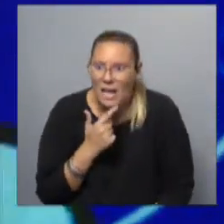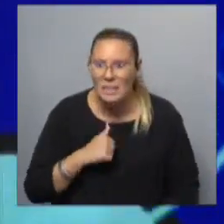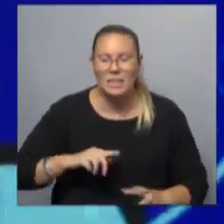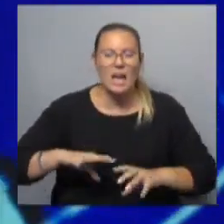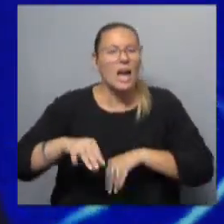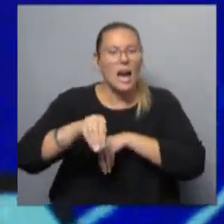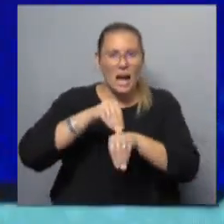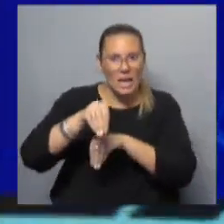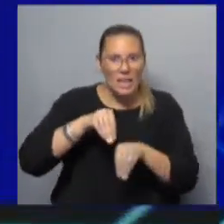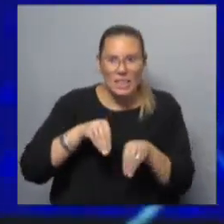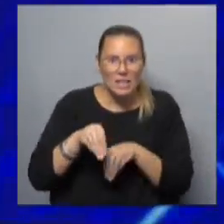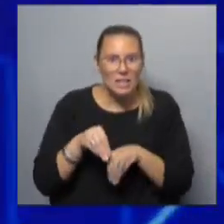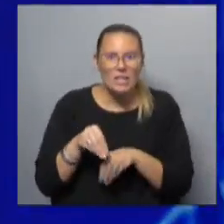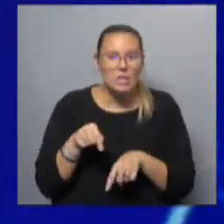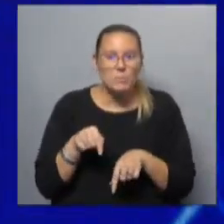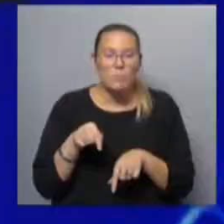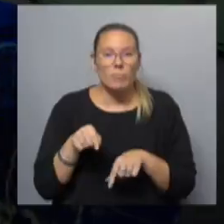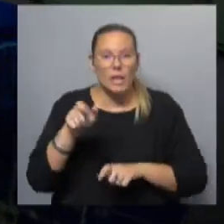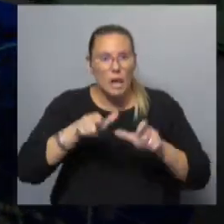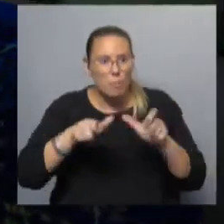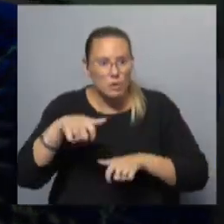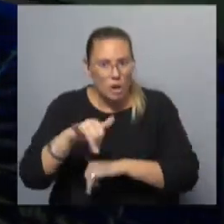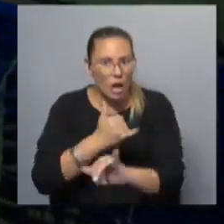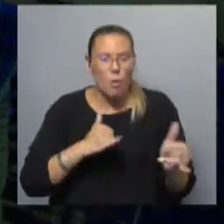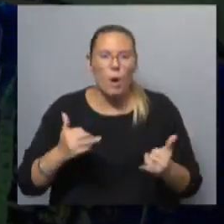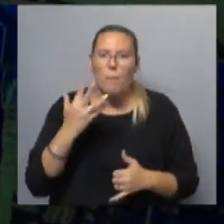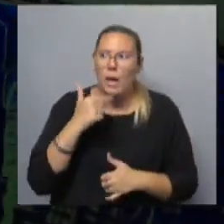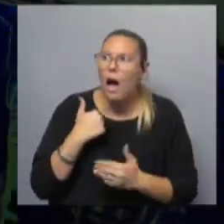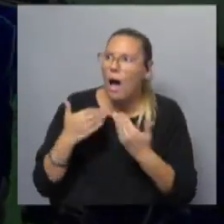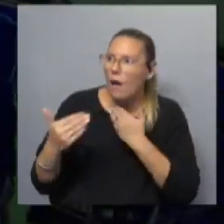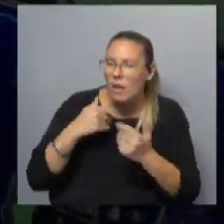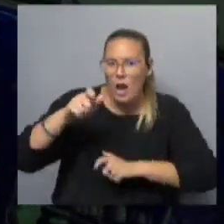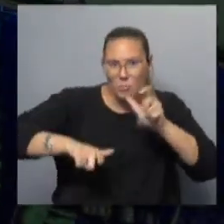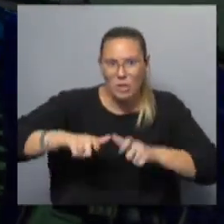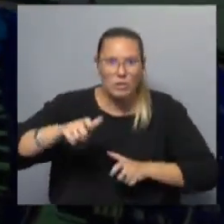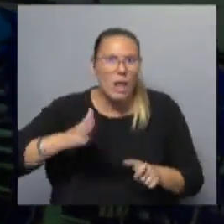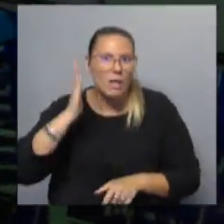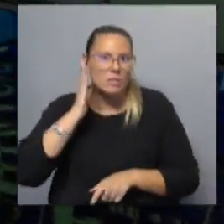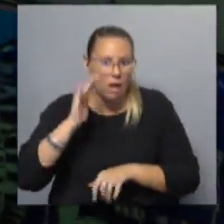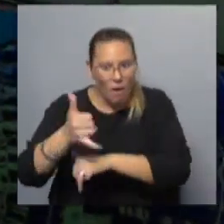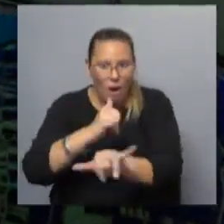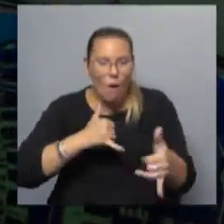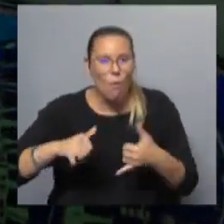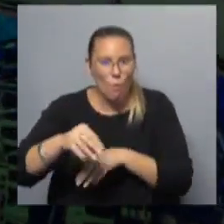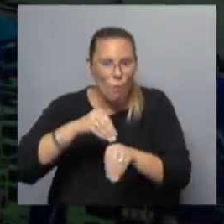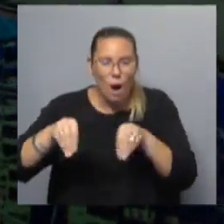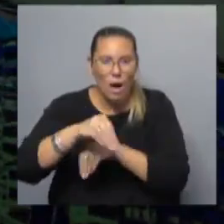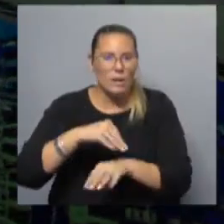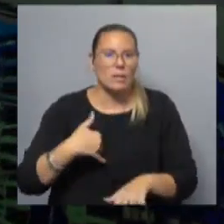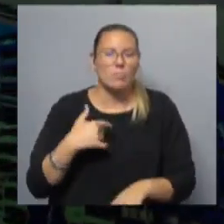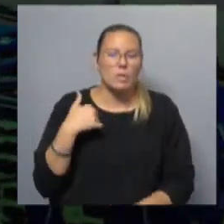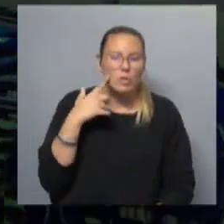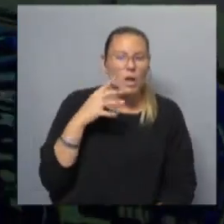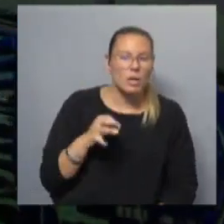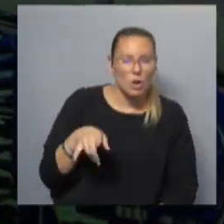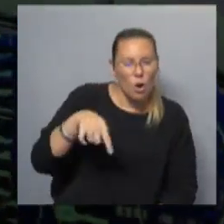ajedrez. Todo lo que respecta y la gente que juega al ajedrez, hablar con personas, con jugadores y jugadoras de ajedrez, porque yo sospecho